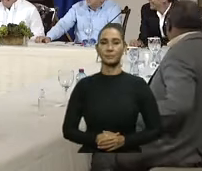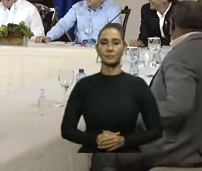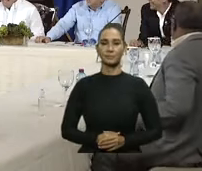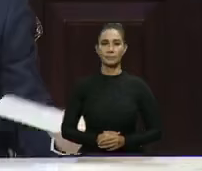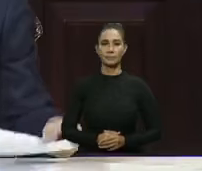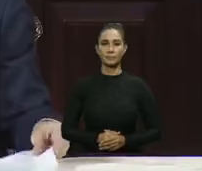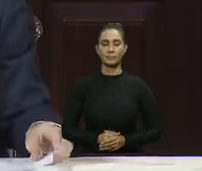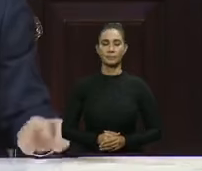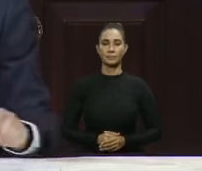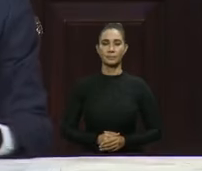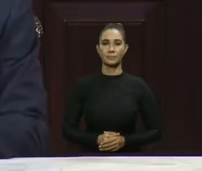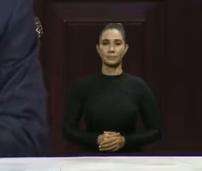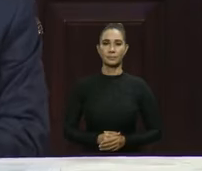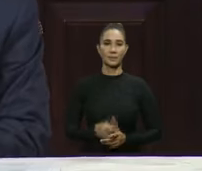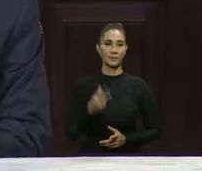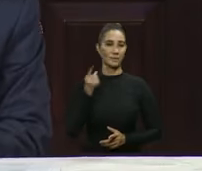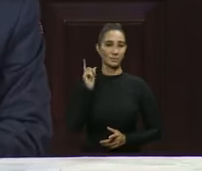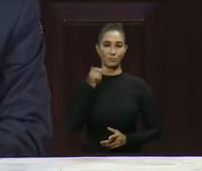Eso es trampa.